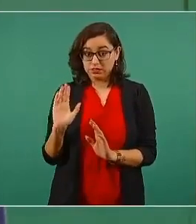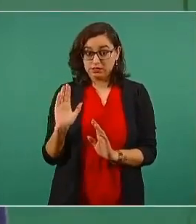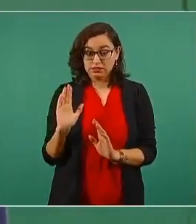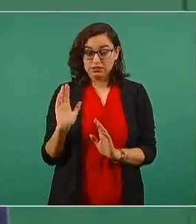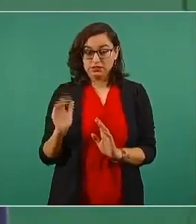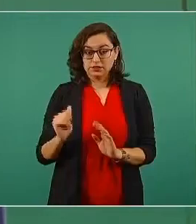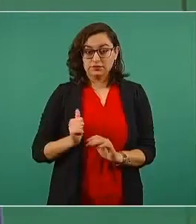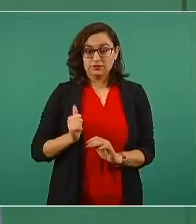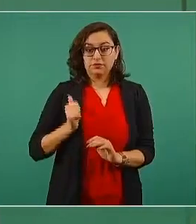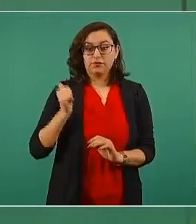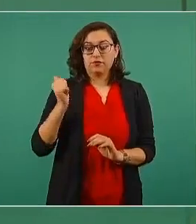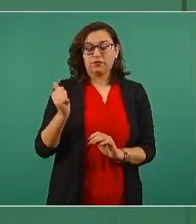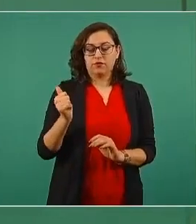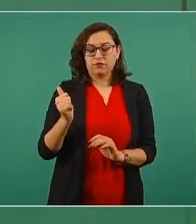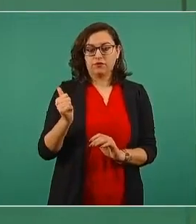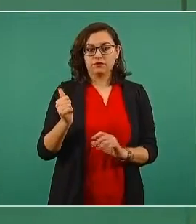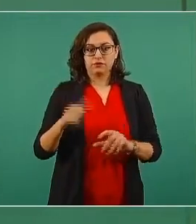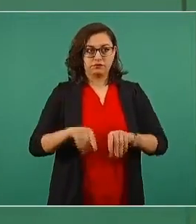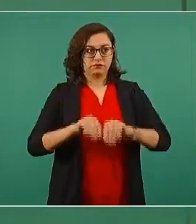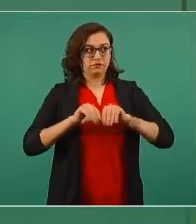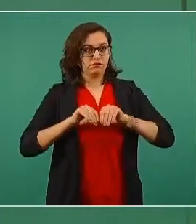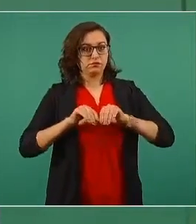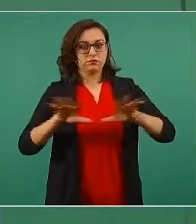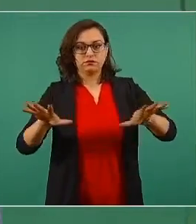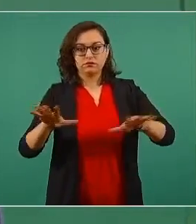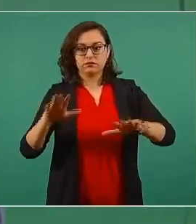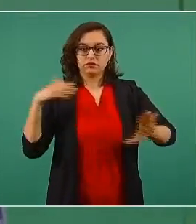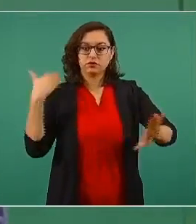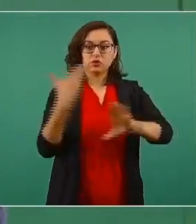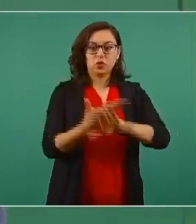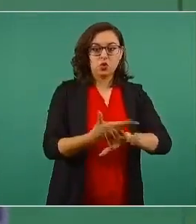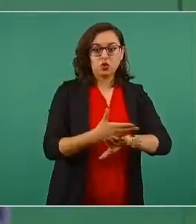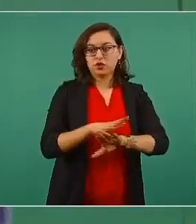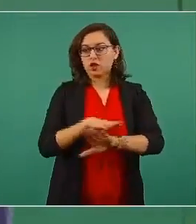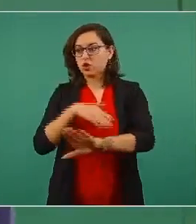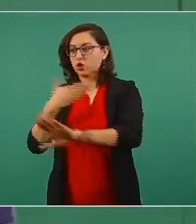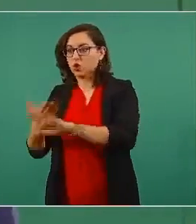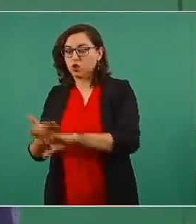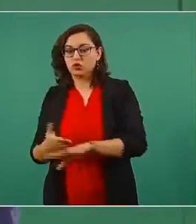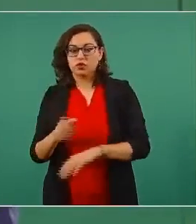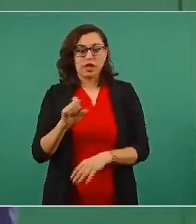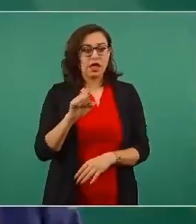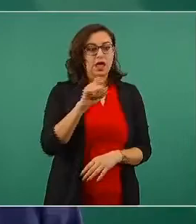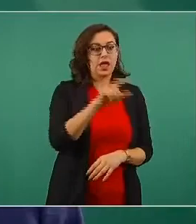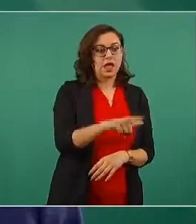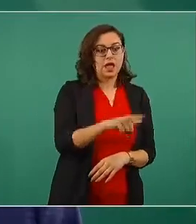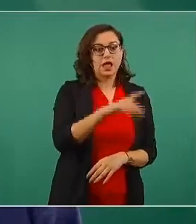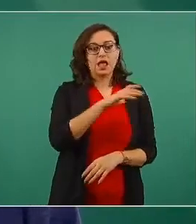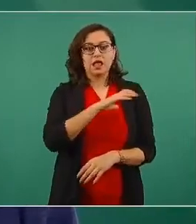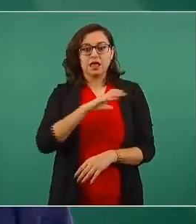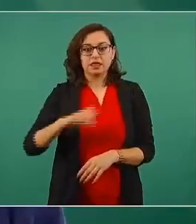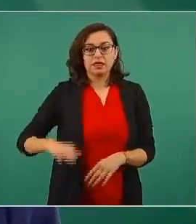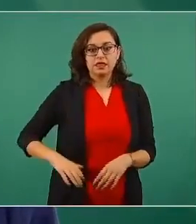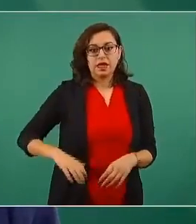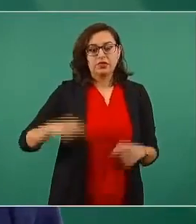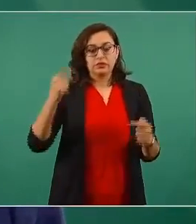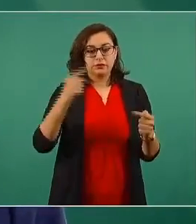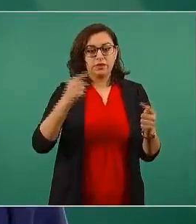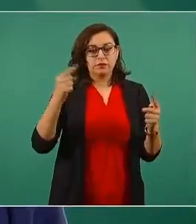que la ven muchos ciudadanos, para venir a decir: el candidato de este partido es